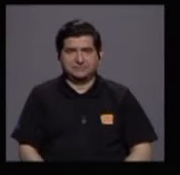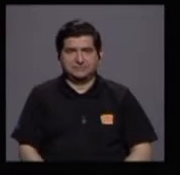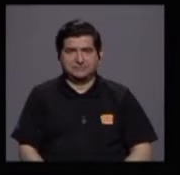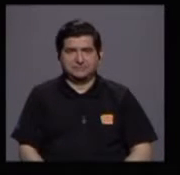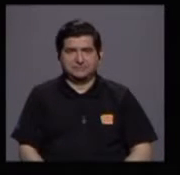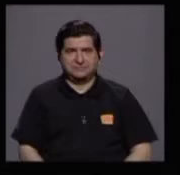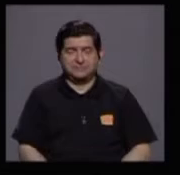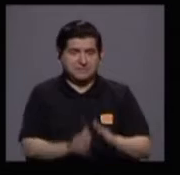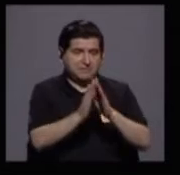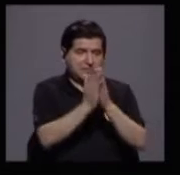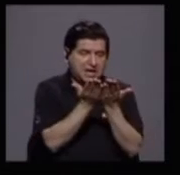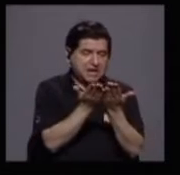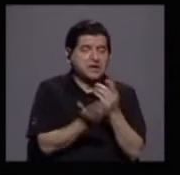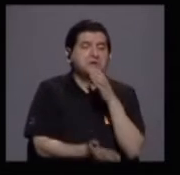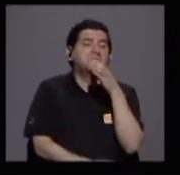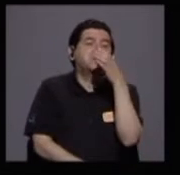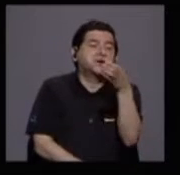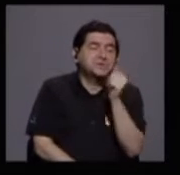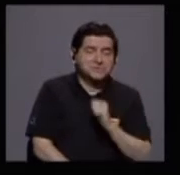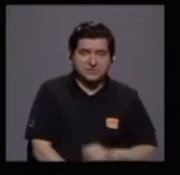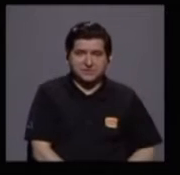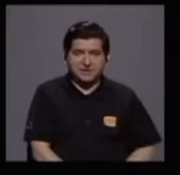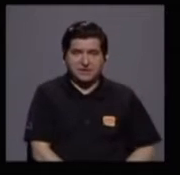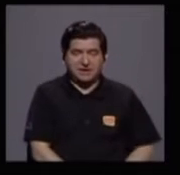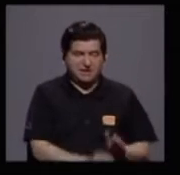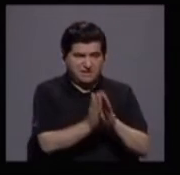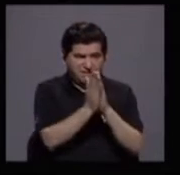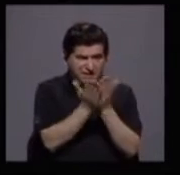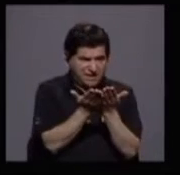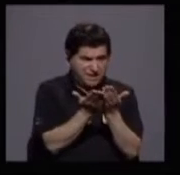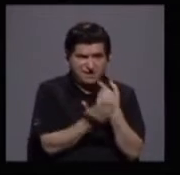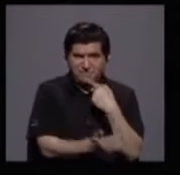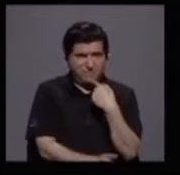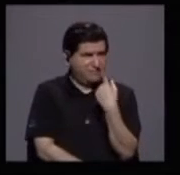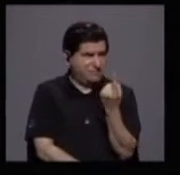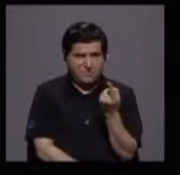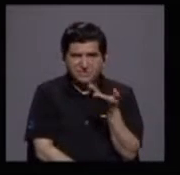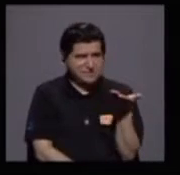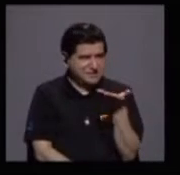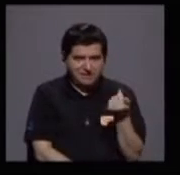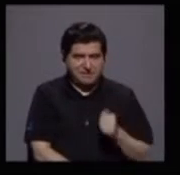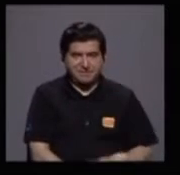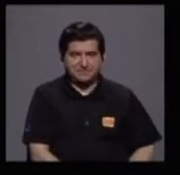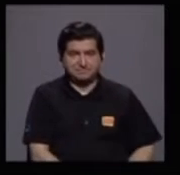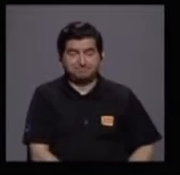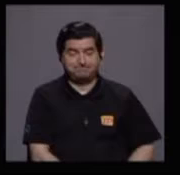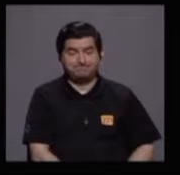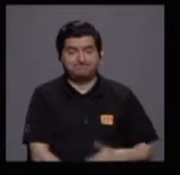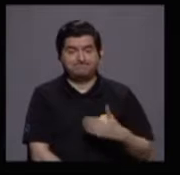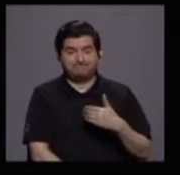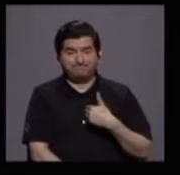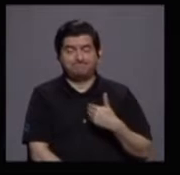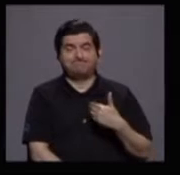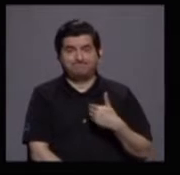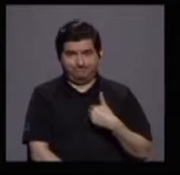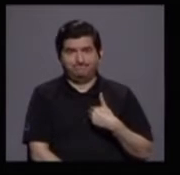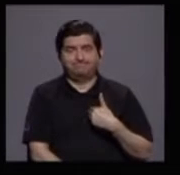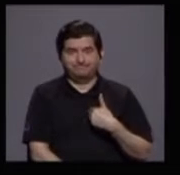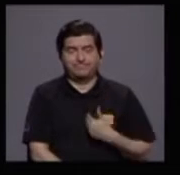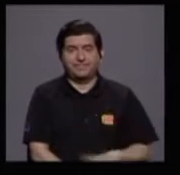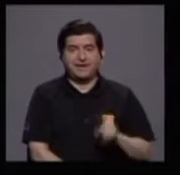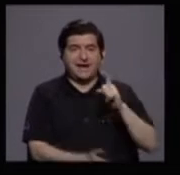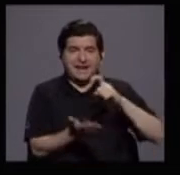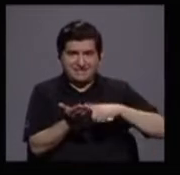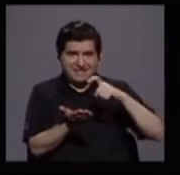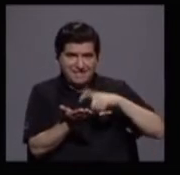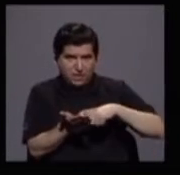el libro de texto sugiere, lo que el libro de texto no menciona es que cuando se tiene una